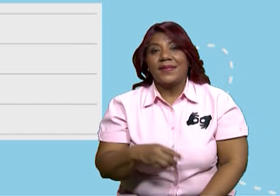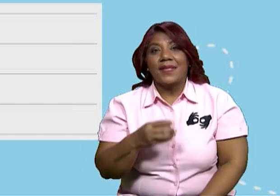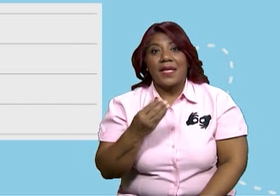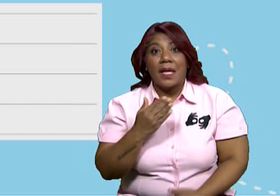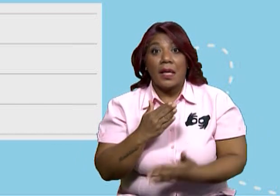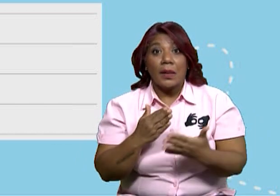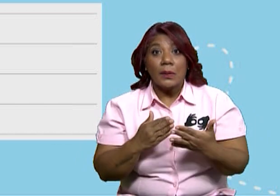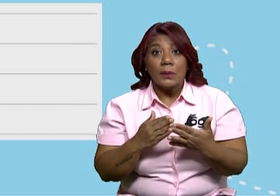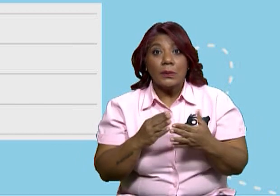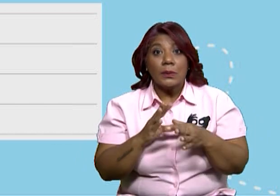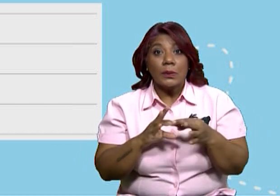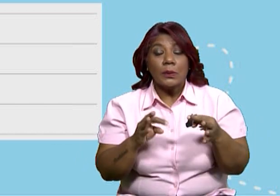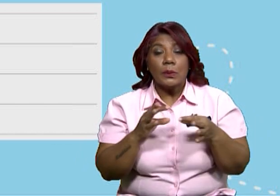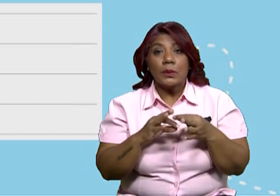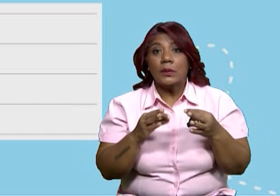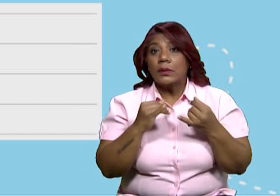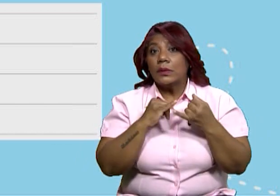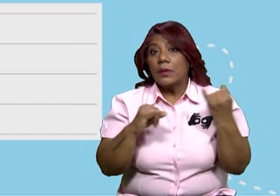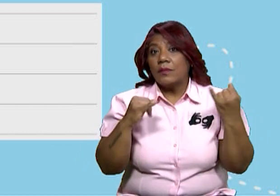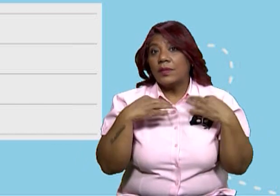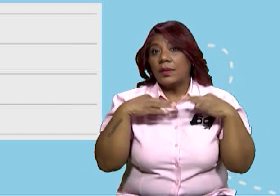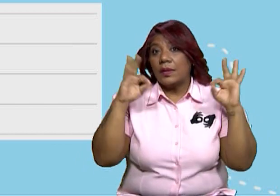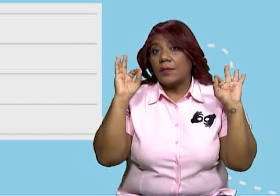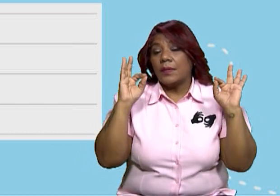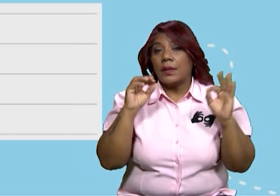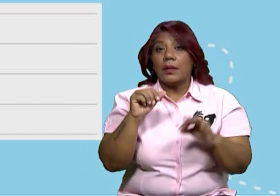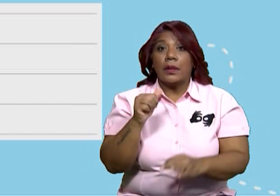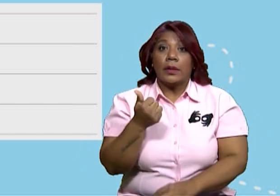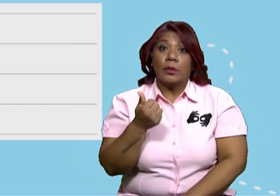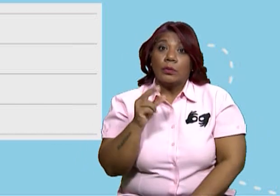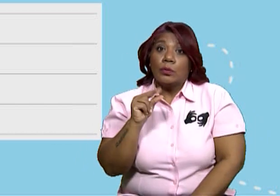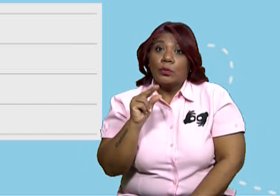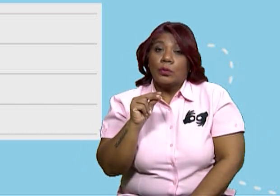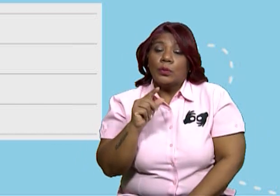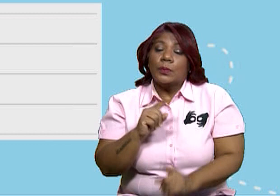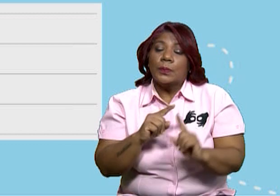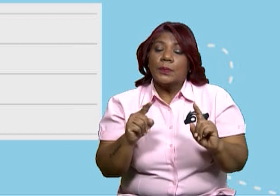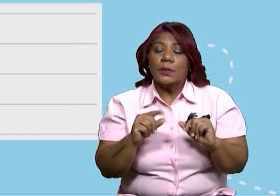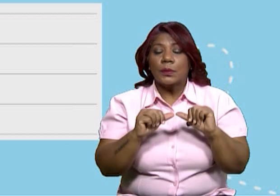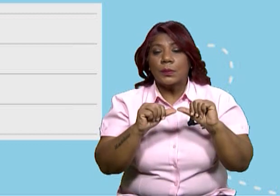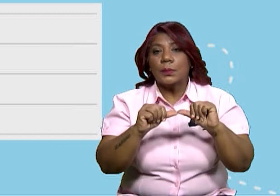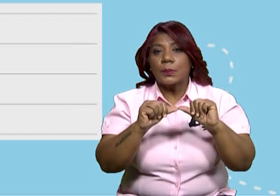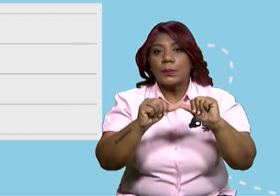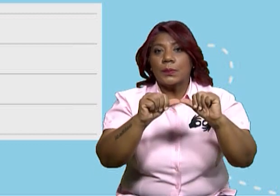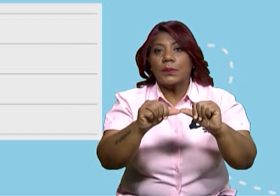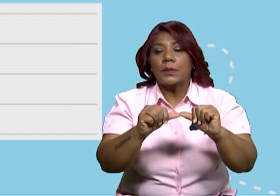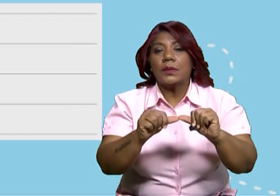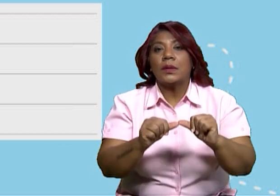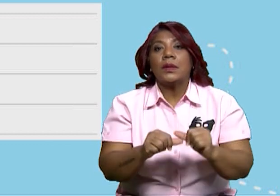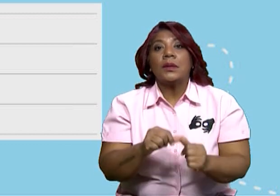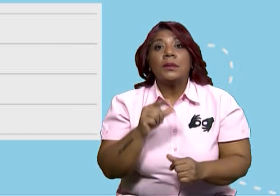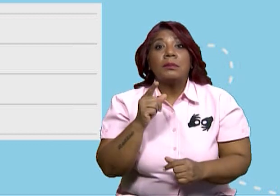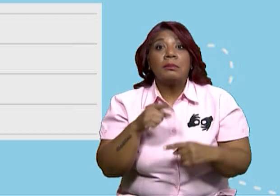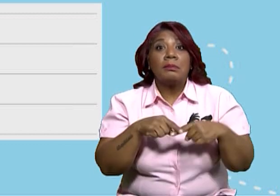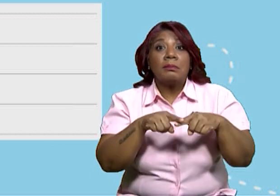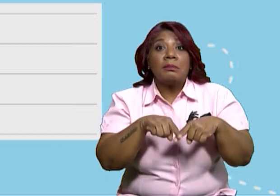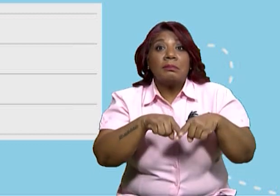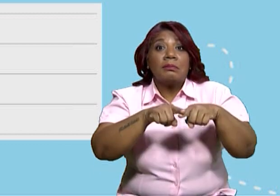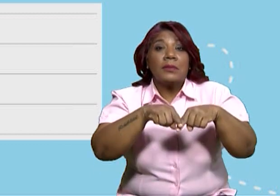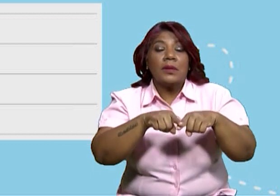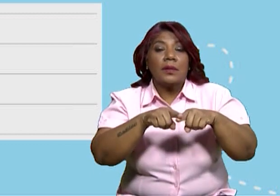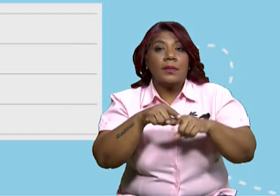son felices, otras veces los finales no son tan felices, pero podemos pues amoldarlo de acuerdo a